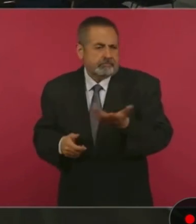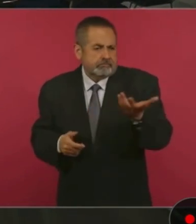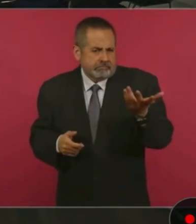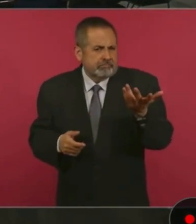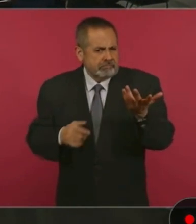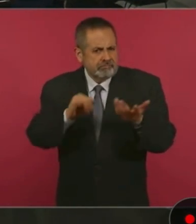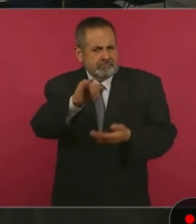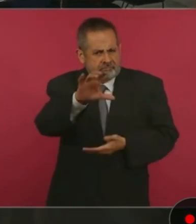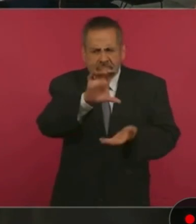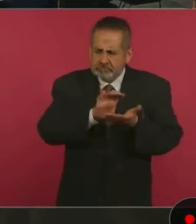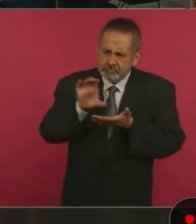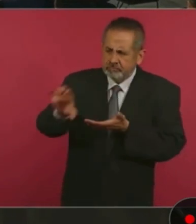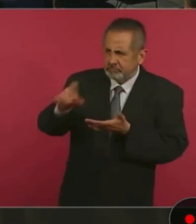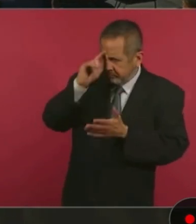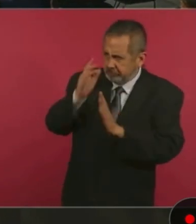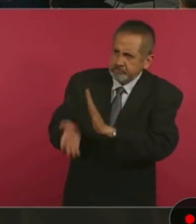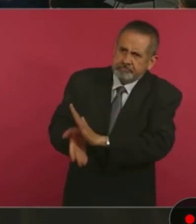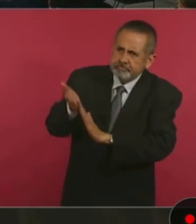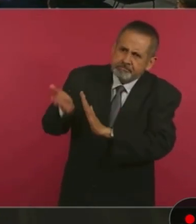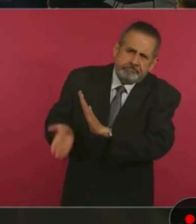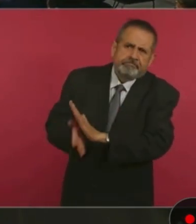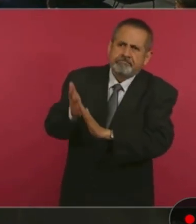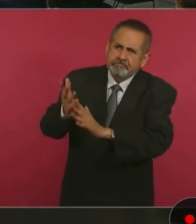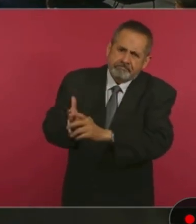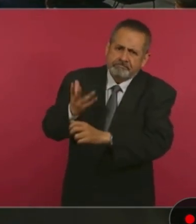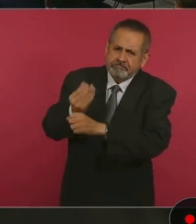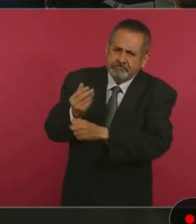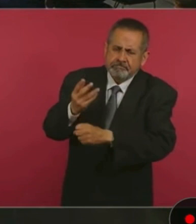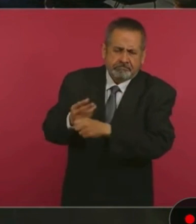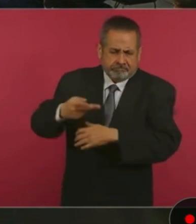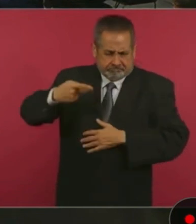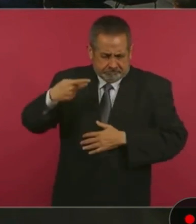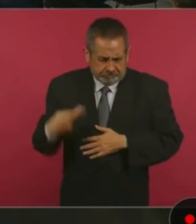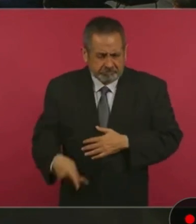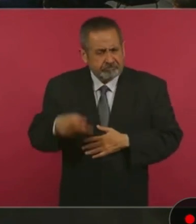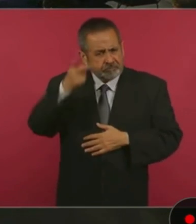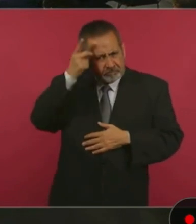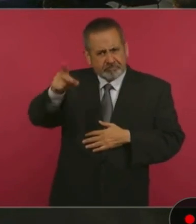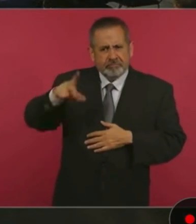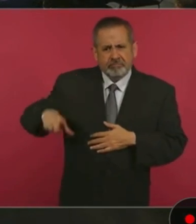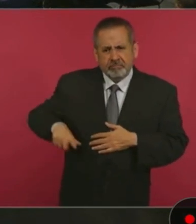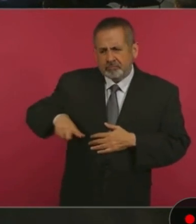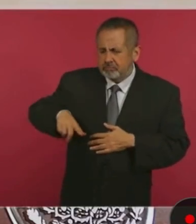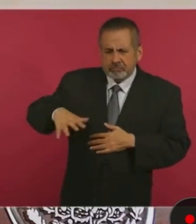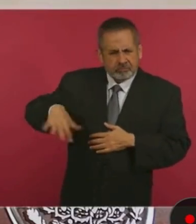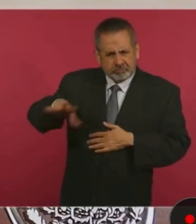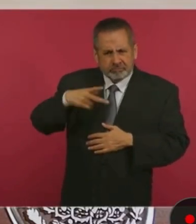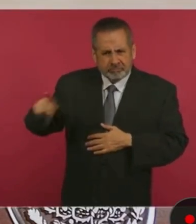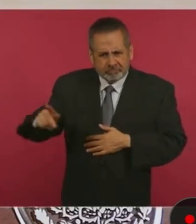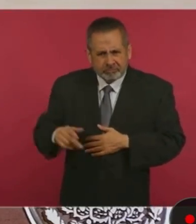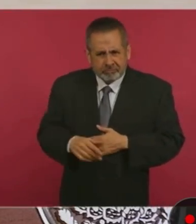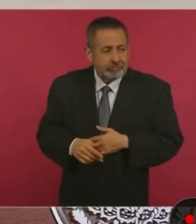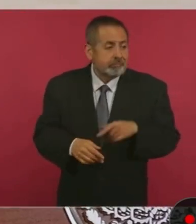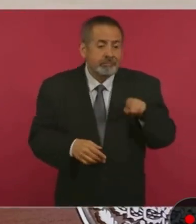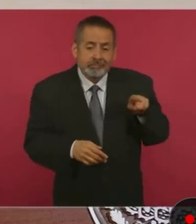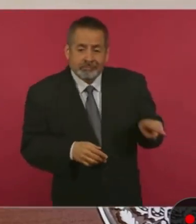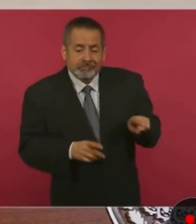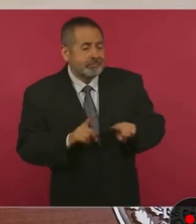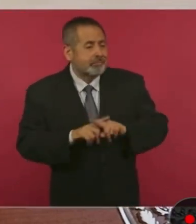construcción de la obra, es una obra pública. Acá estamos hablando de